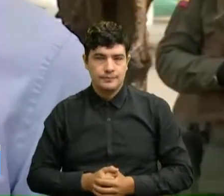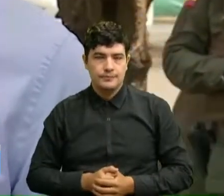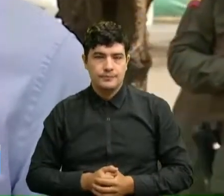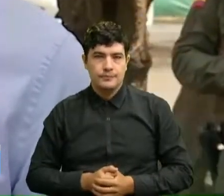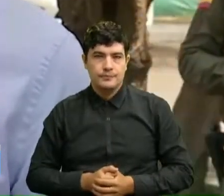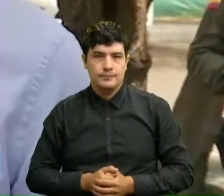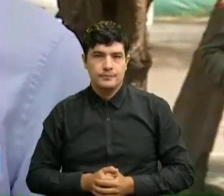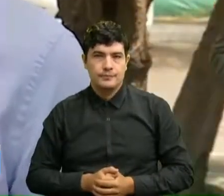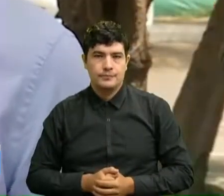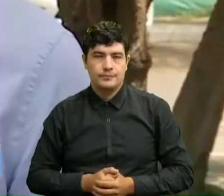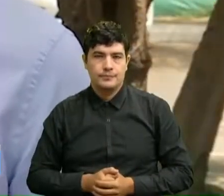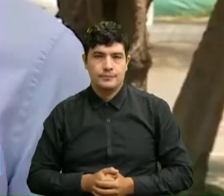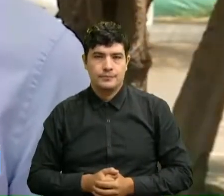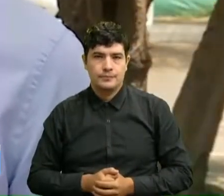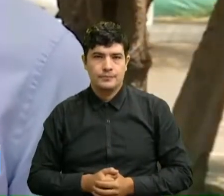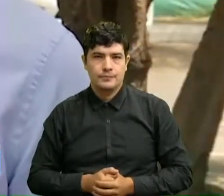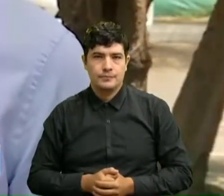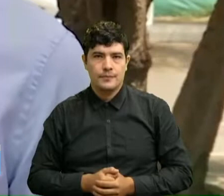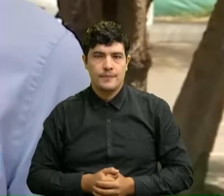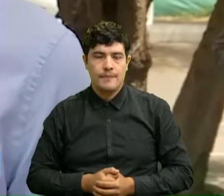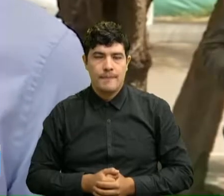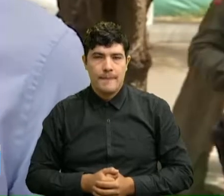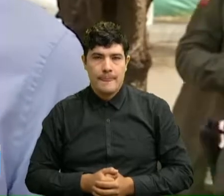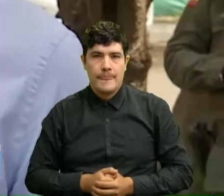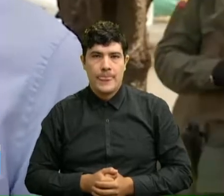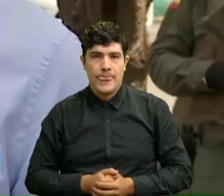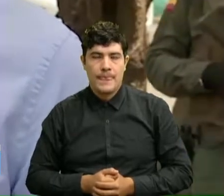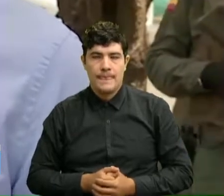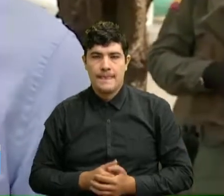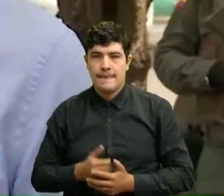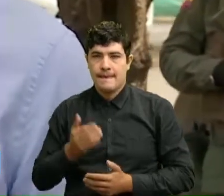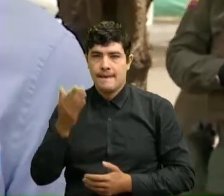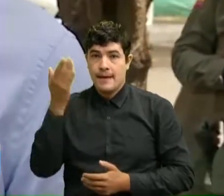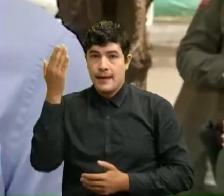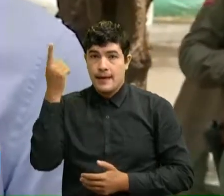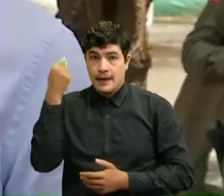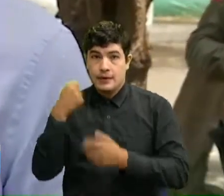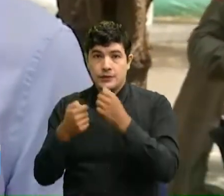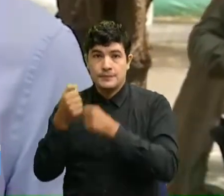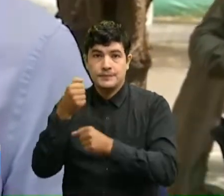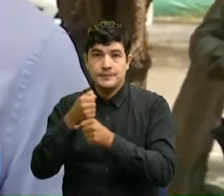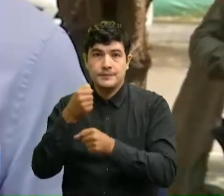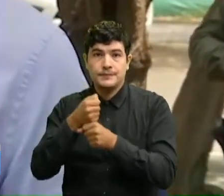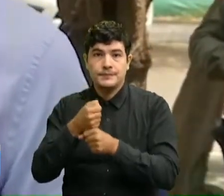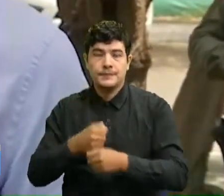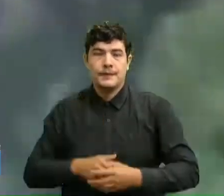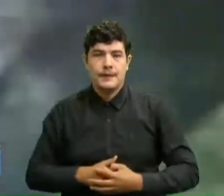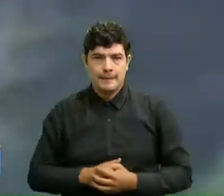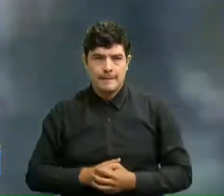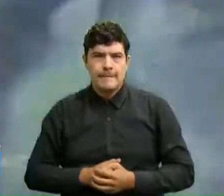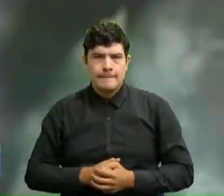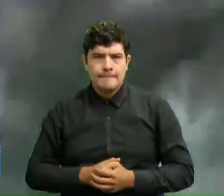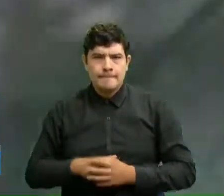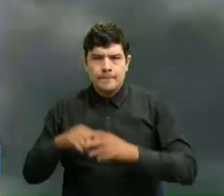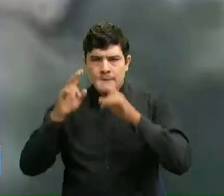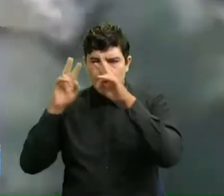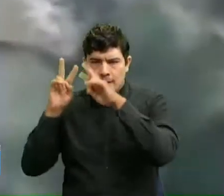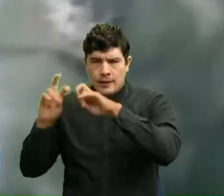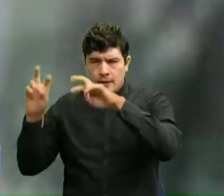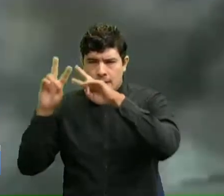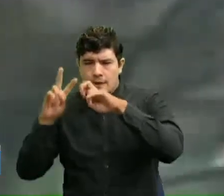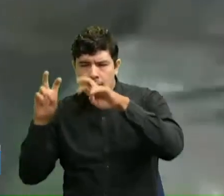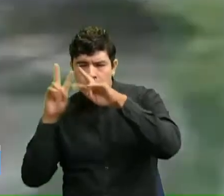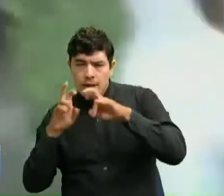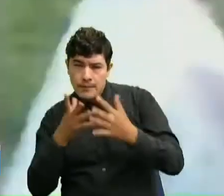contra éstos por esos grupos armados organizados el año inmediatamente anterior demostró de hecho hemos que hemos hecho una tarea muy importante a lo largo de